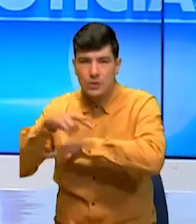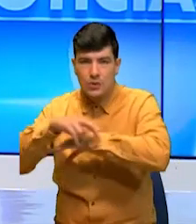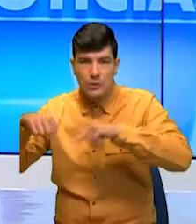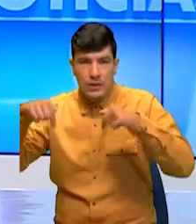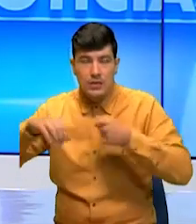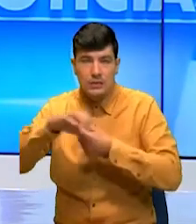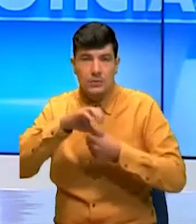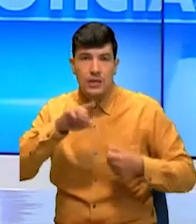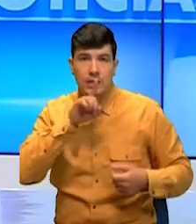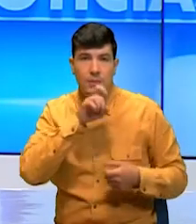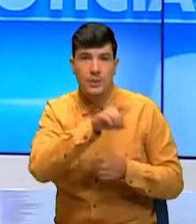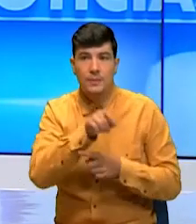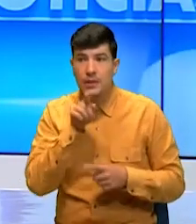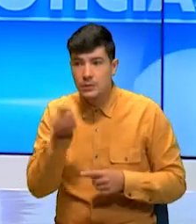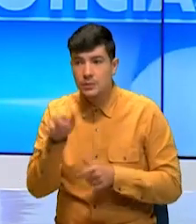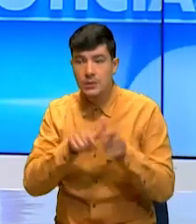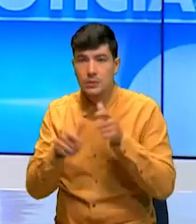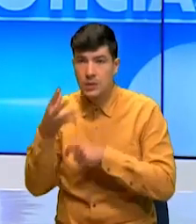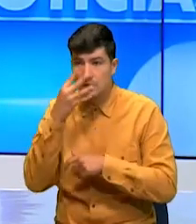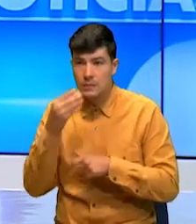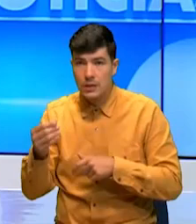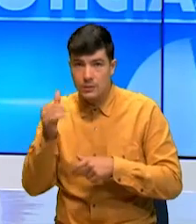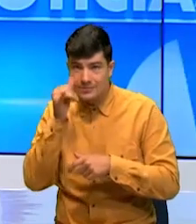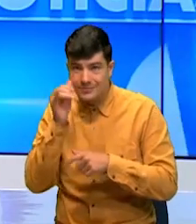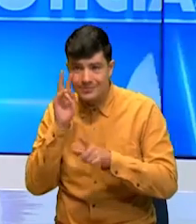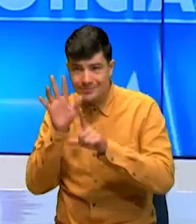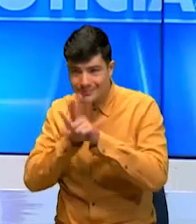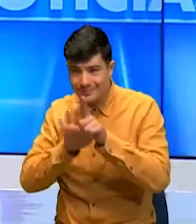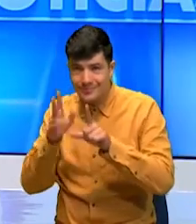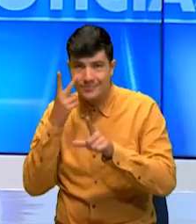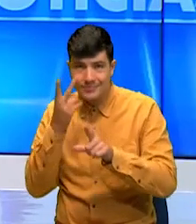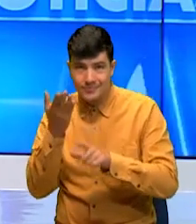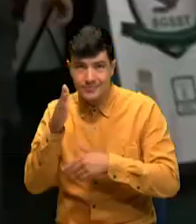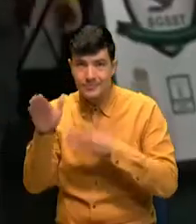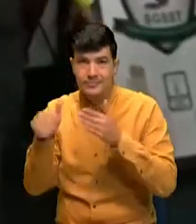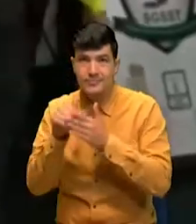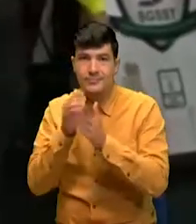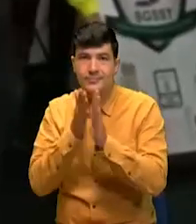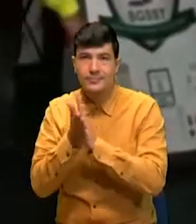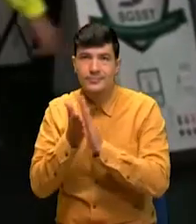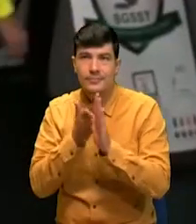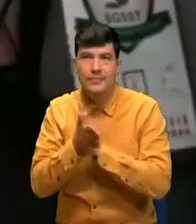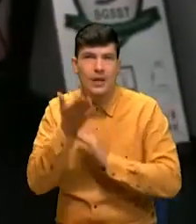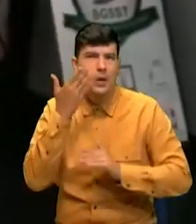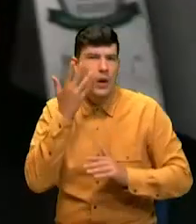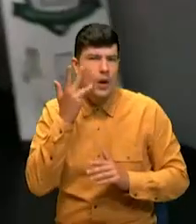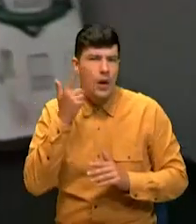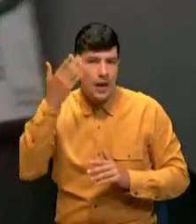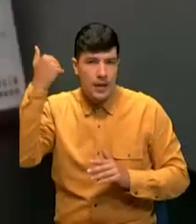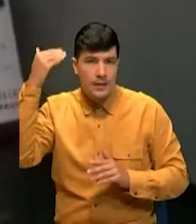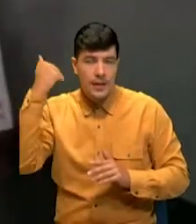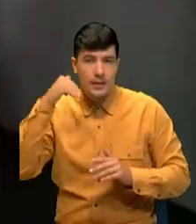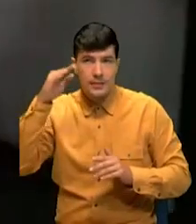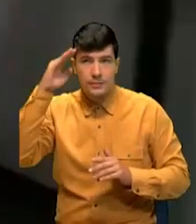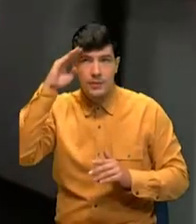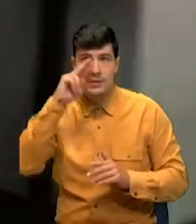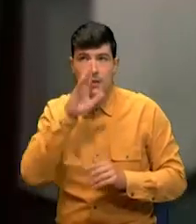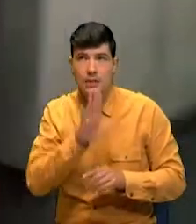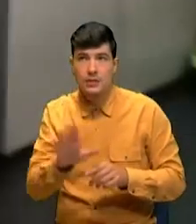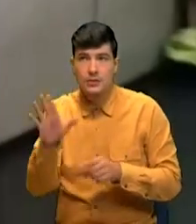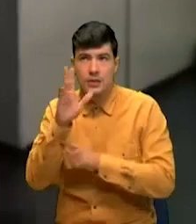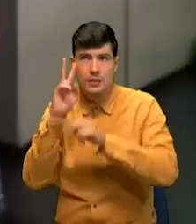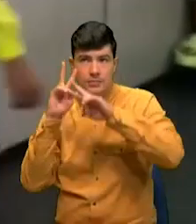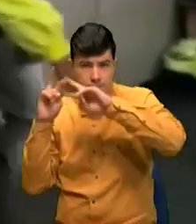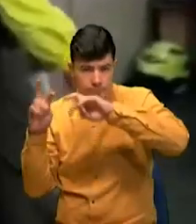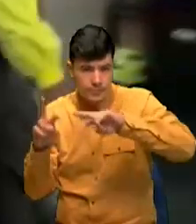los delincuentes se quedaron grabados en cámaras de vídeo durante varios días investigadores de la sijín le siguieron